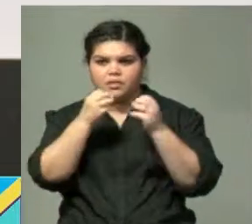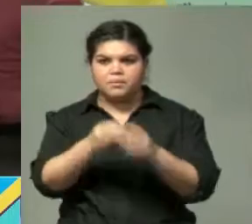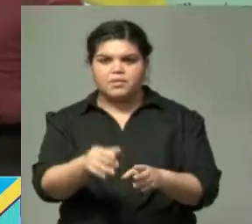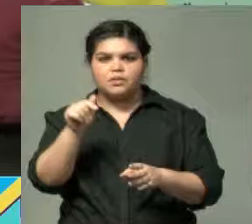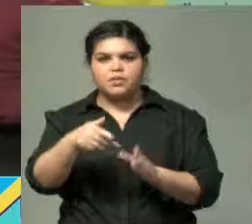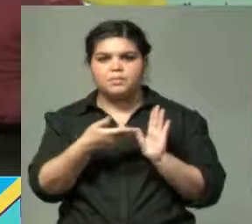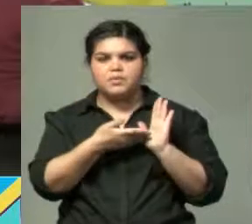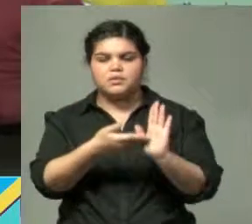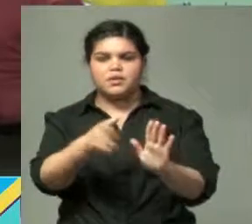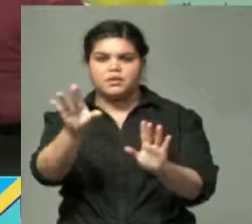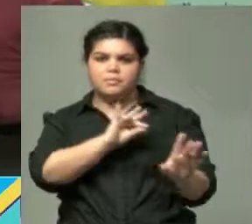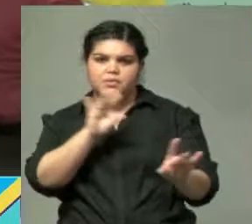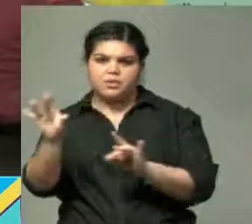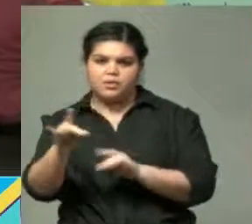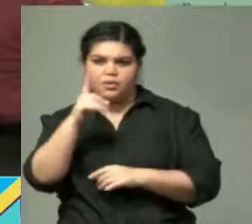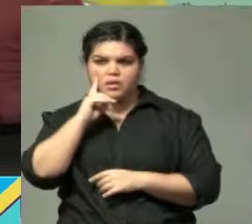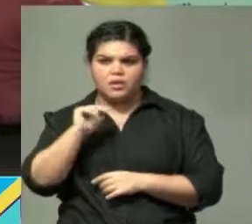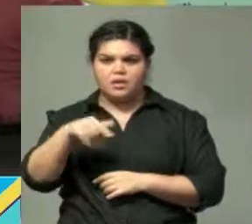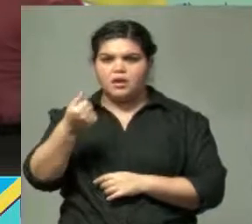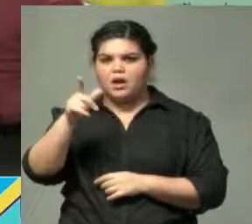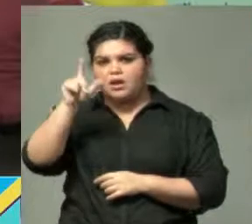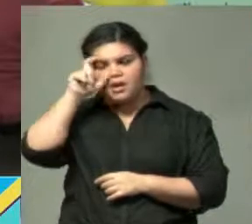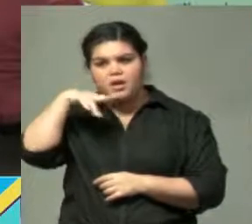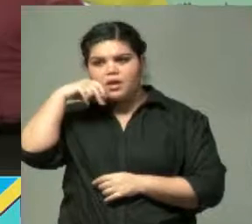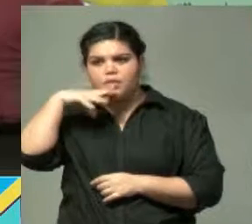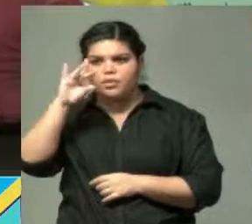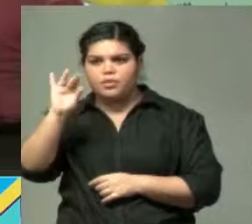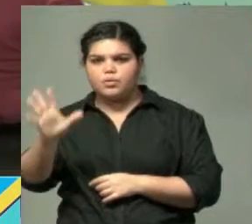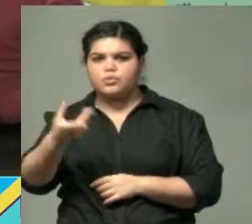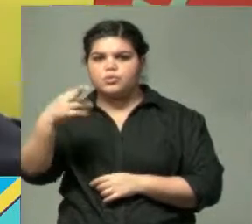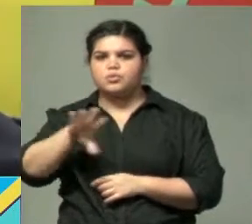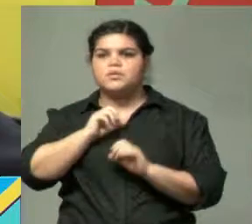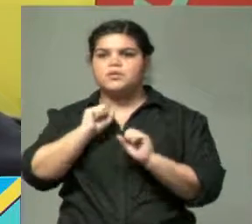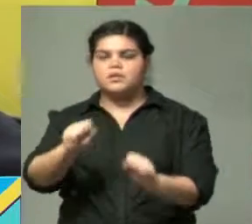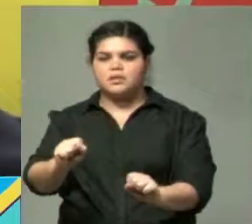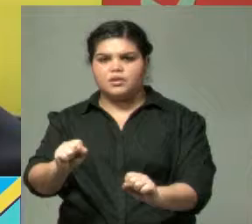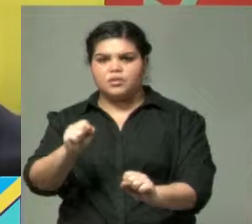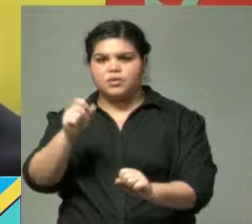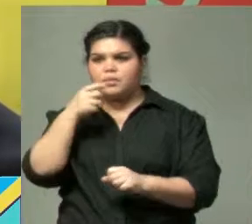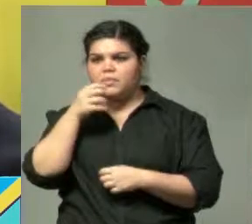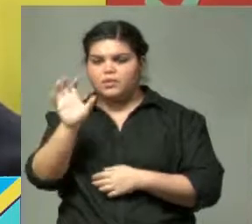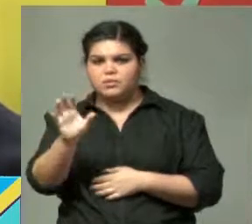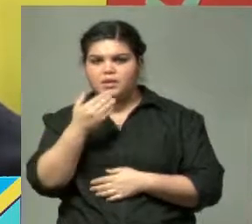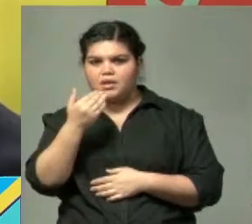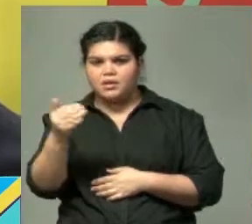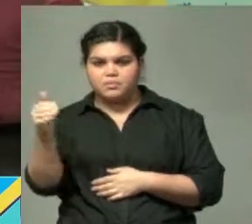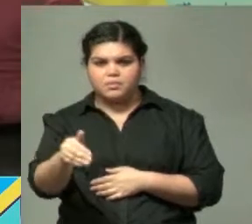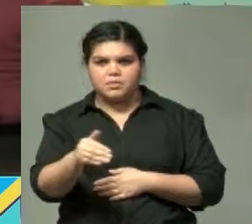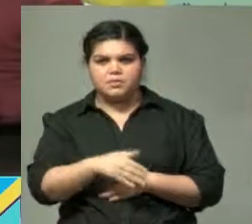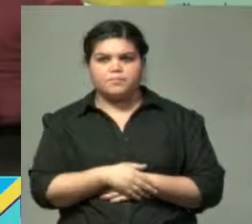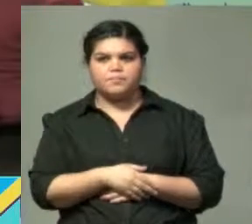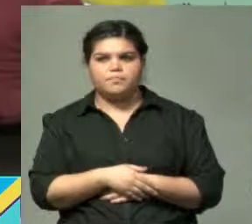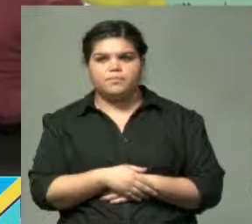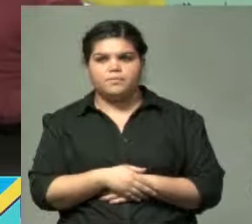a los invitados del día de hoy. Están con nosotros Alejandro Jofré, subsecretario de Empleo de la provincia. Muchas gracias, Alejandro, por estar acá. Y